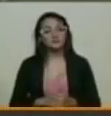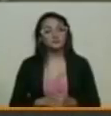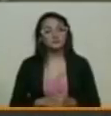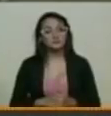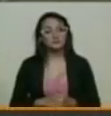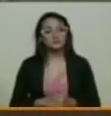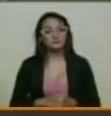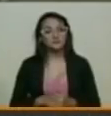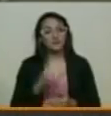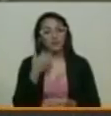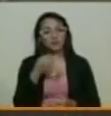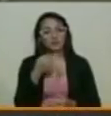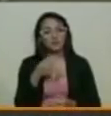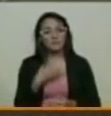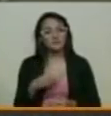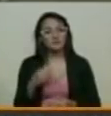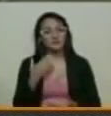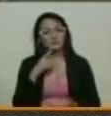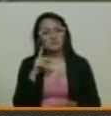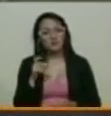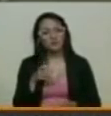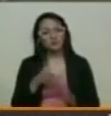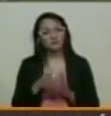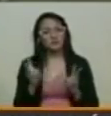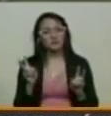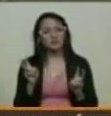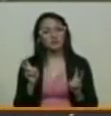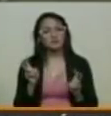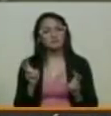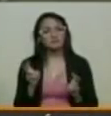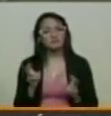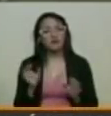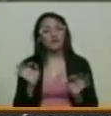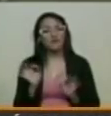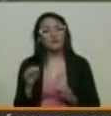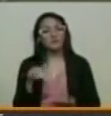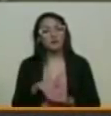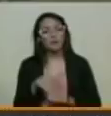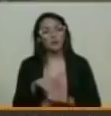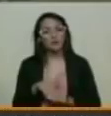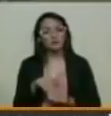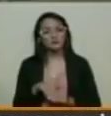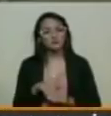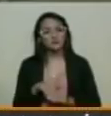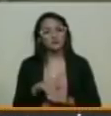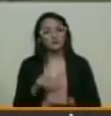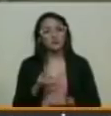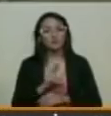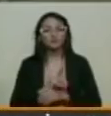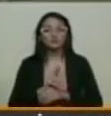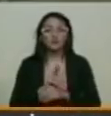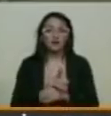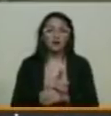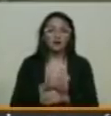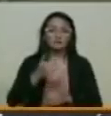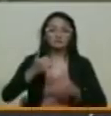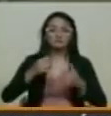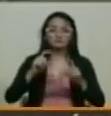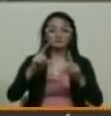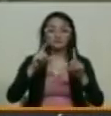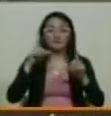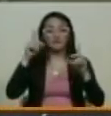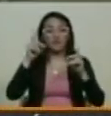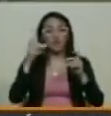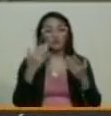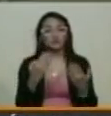Buenas tardes, Presidenta. Mi pregunta va dirigida con respecto al modo de votación y saber si se utilizarán los candidatos en la pantalla digital o si se va a